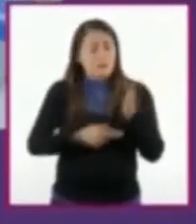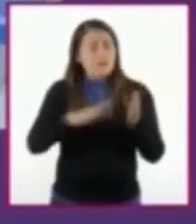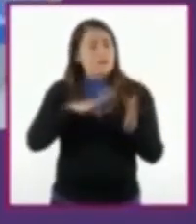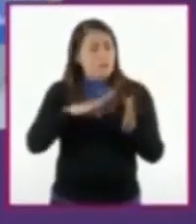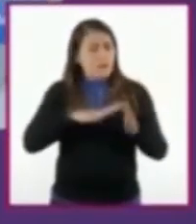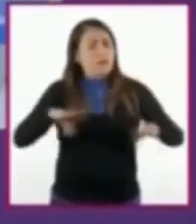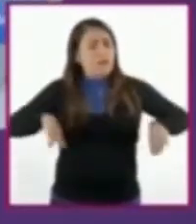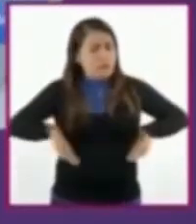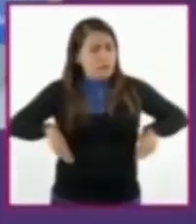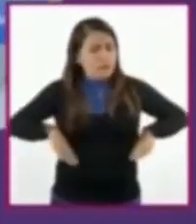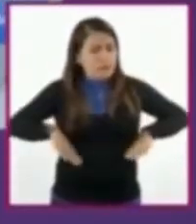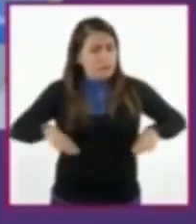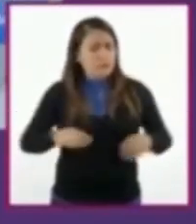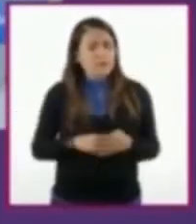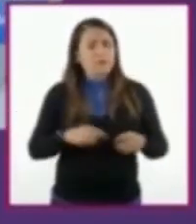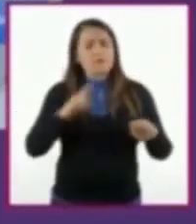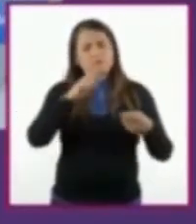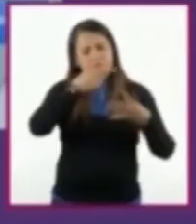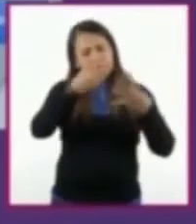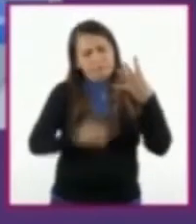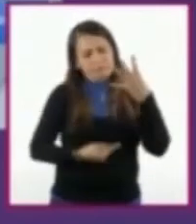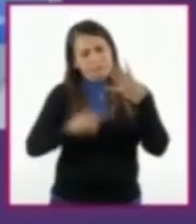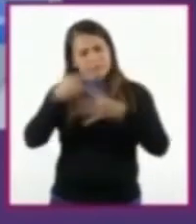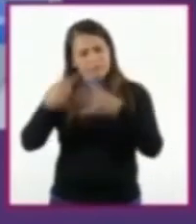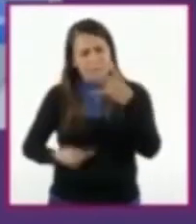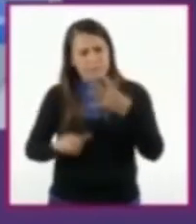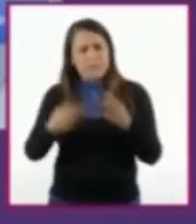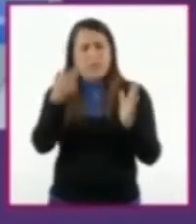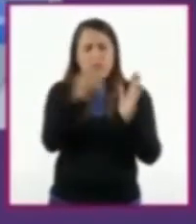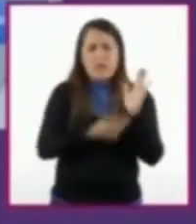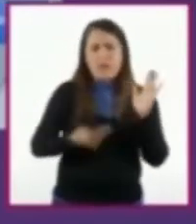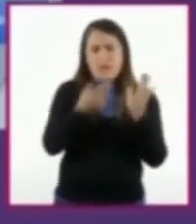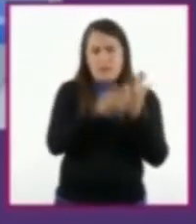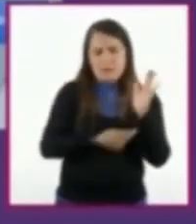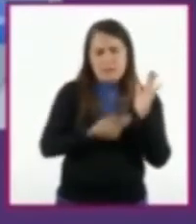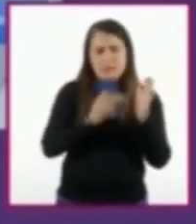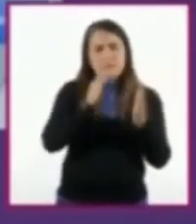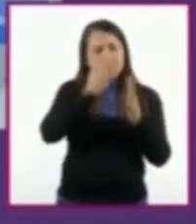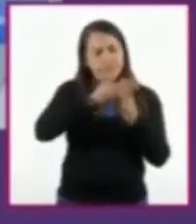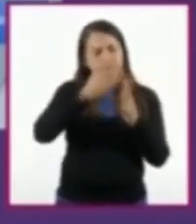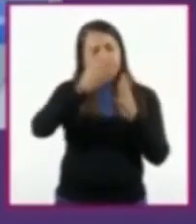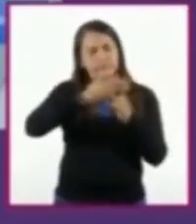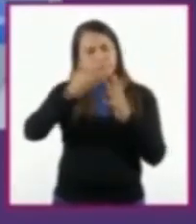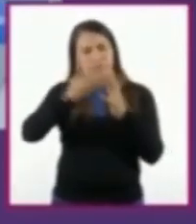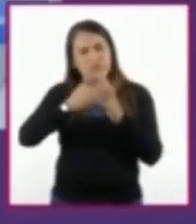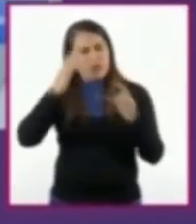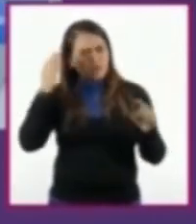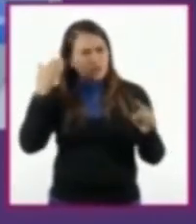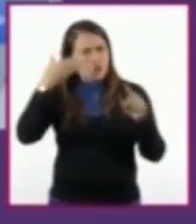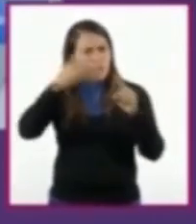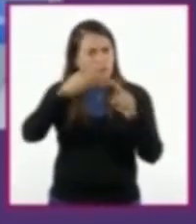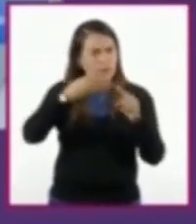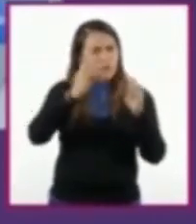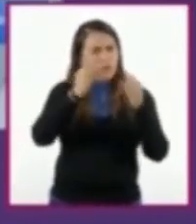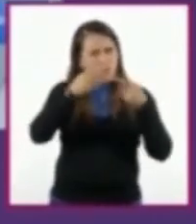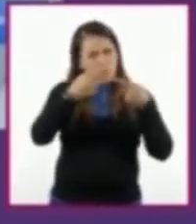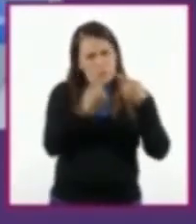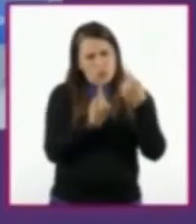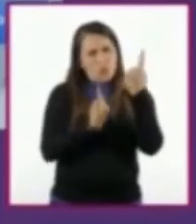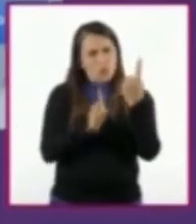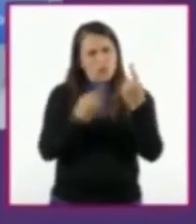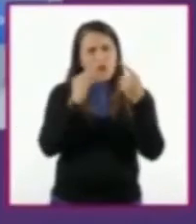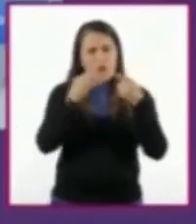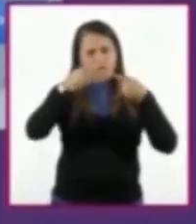propias. Entre ellas encontramos la siguiente. Las herramientas se diseñan y fabrican para cumplir una o más funciones